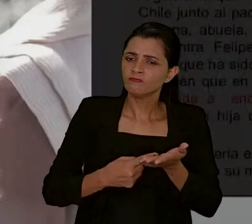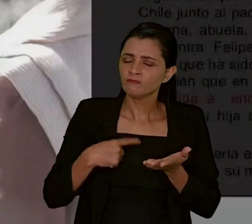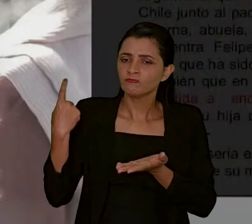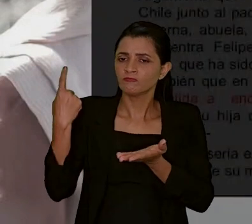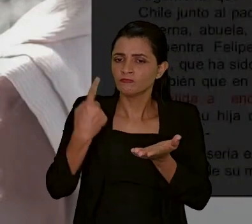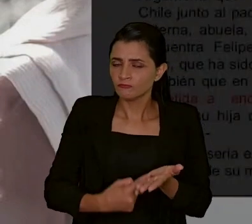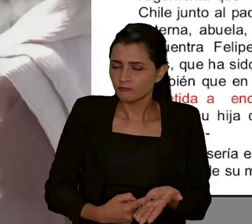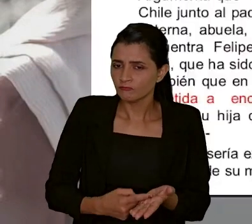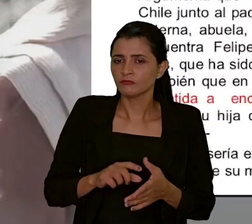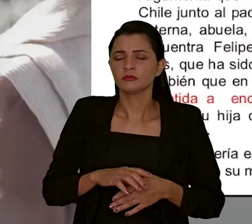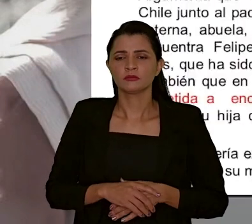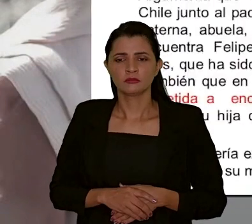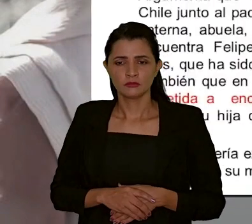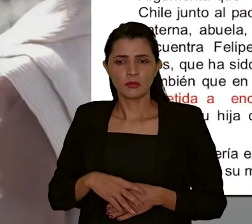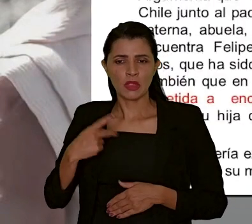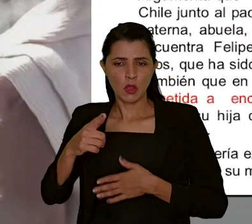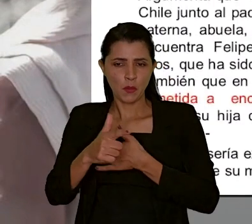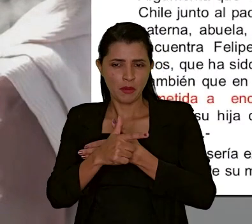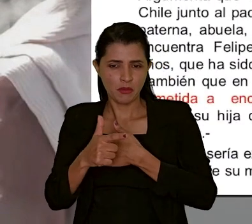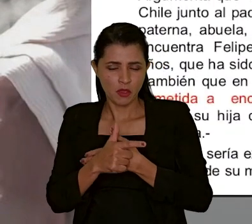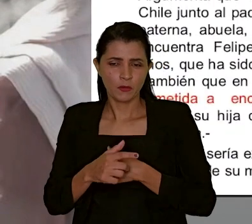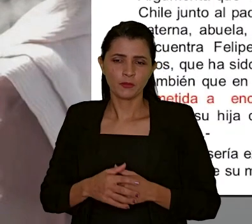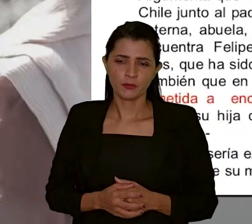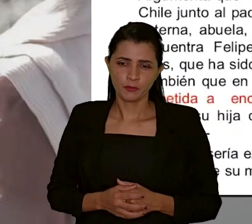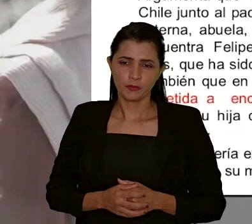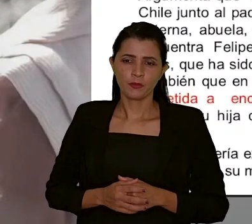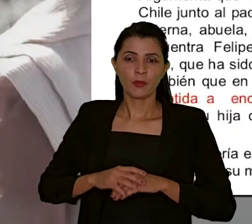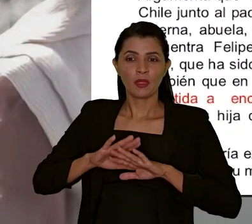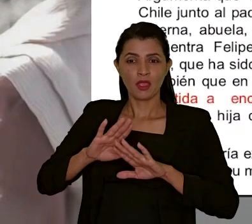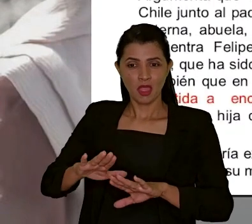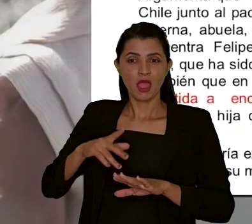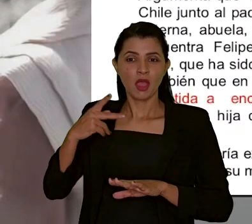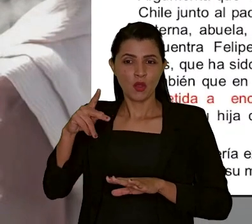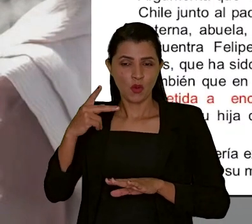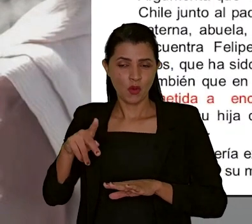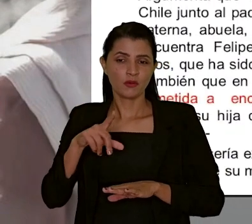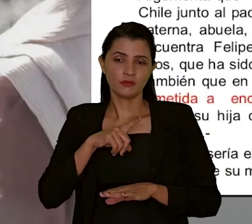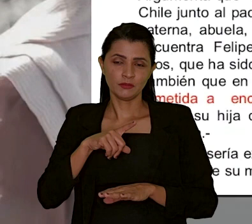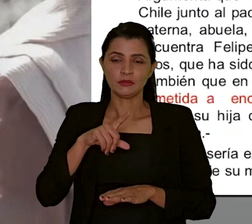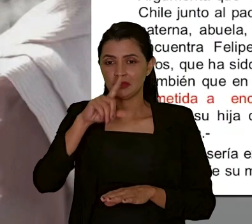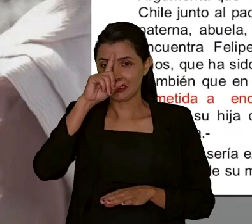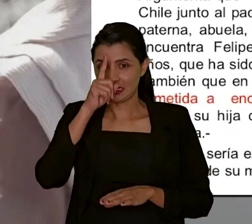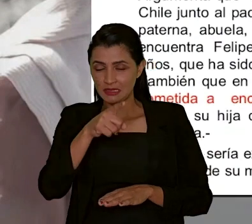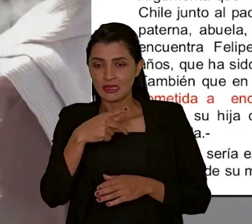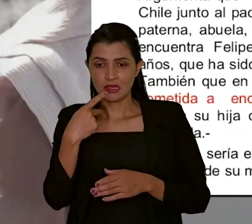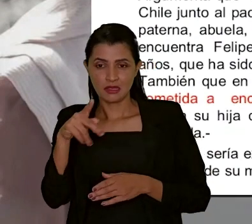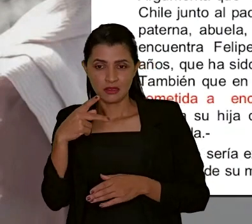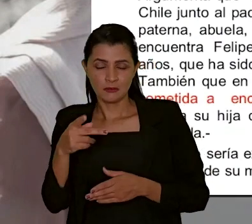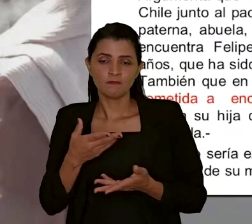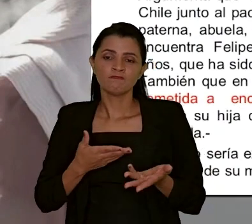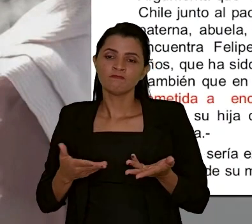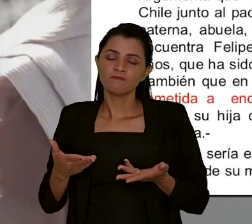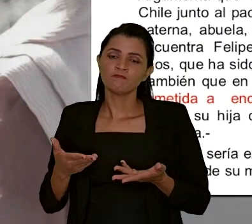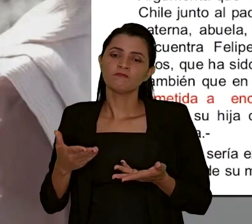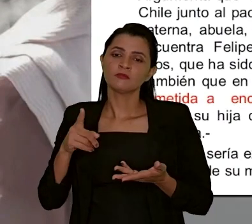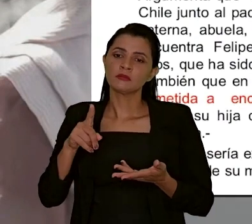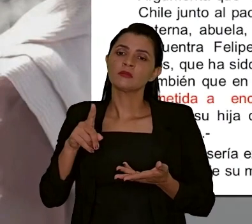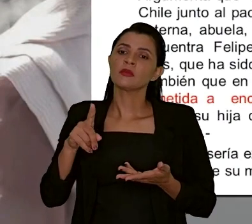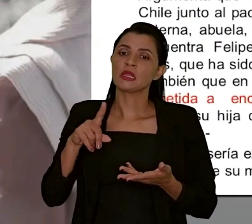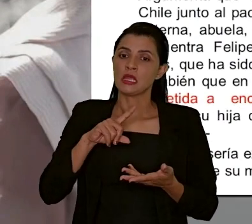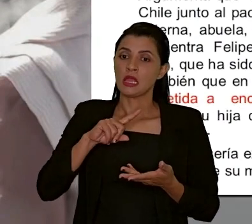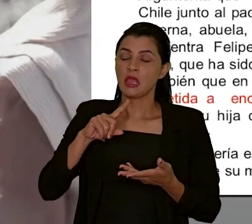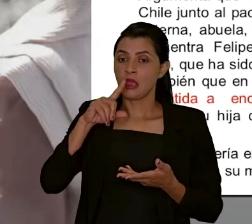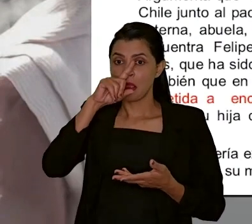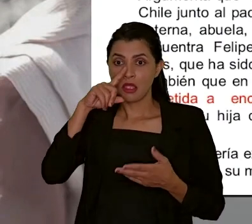autoridad central vía correo electrónico. En cuanto a las excepciones, la demandada sustractora interpone excepciones de